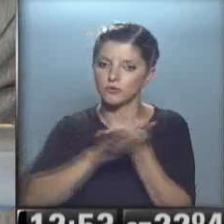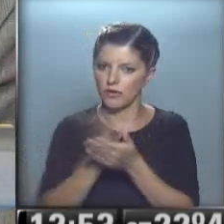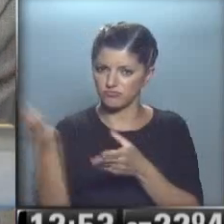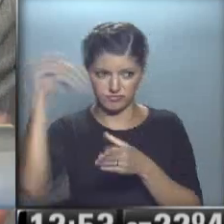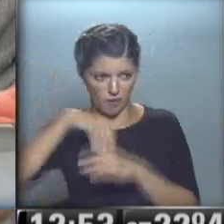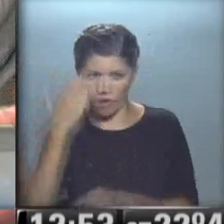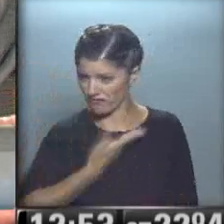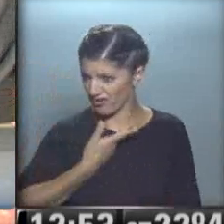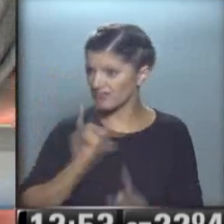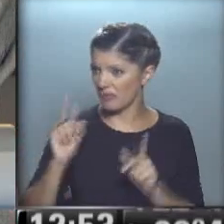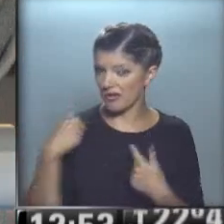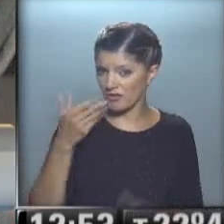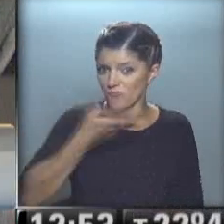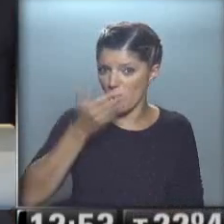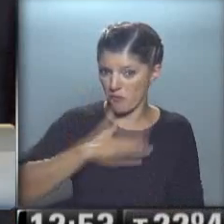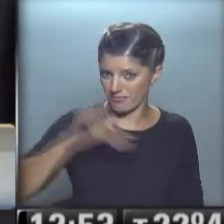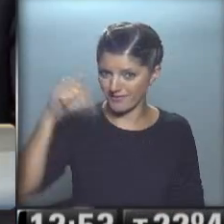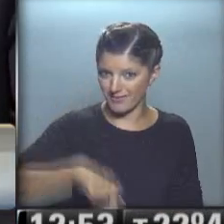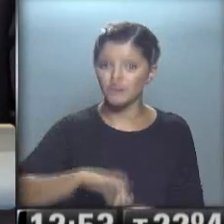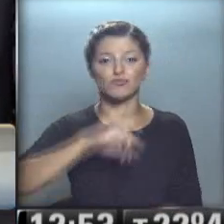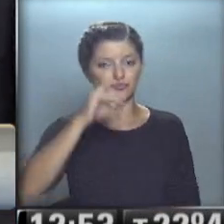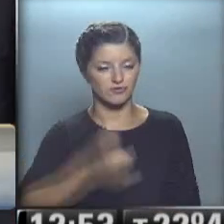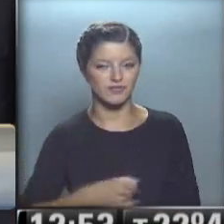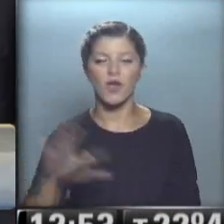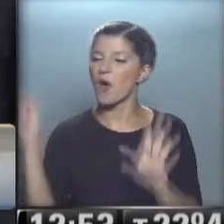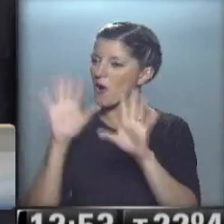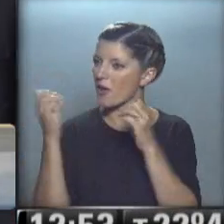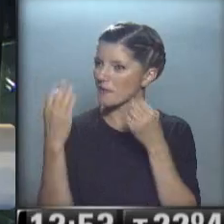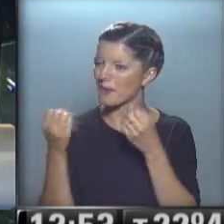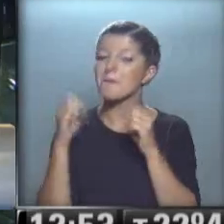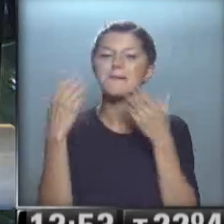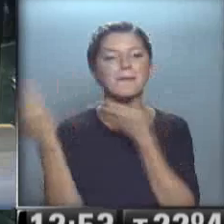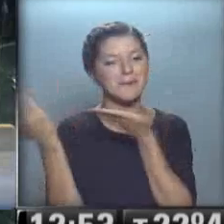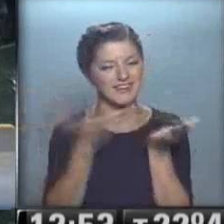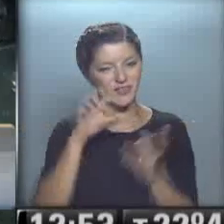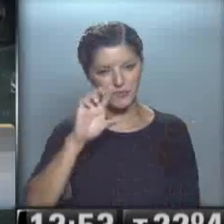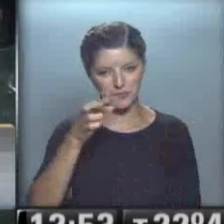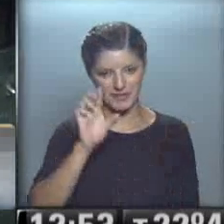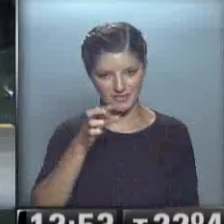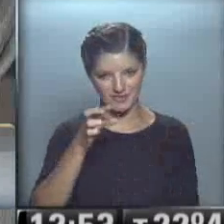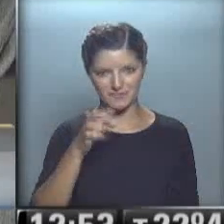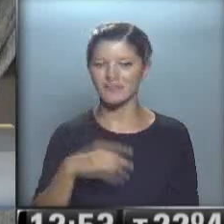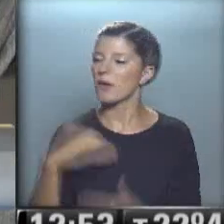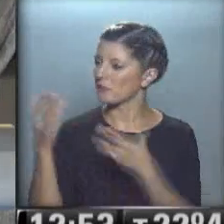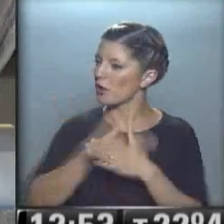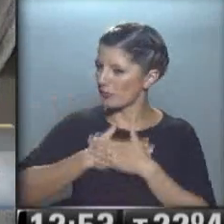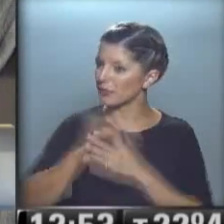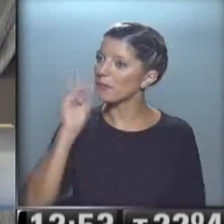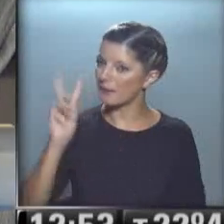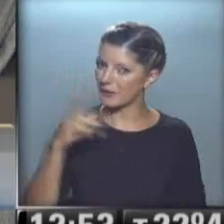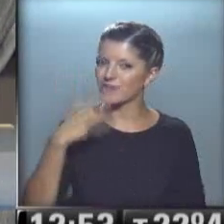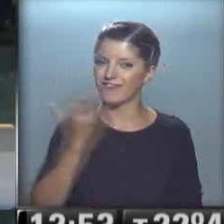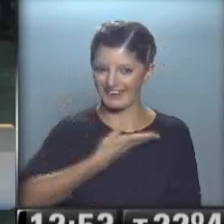integramos a Félix Taylor que es la voz nuestra Pero cómo noor cómo bienvenido Pedro un gusto verlo usted Otra vez